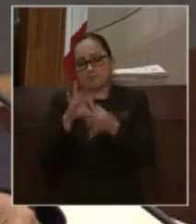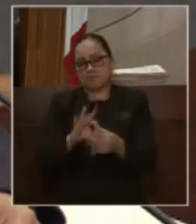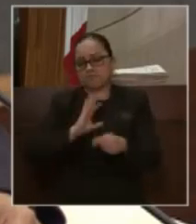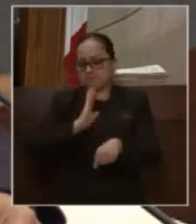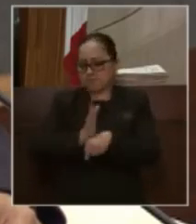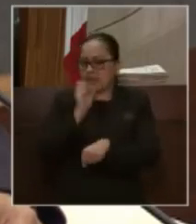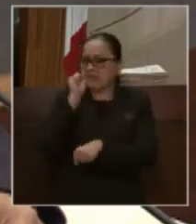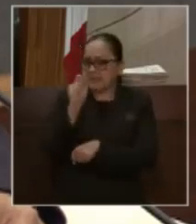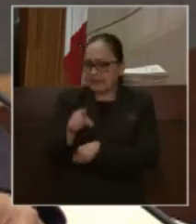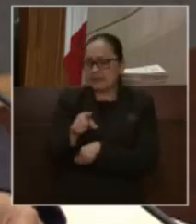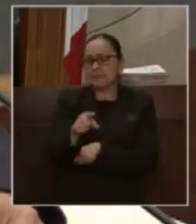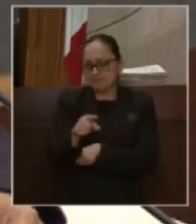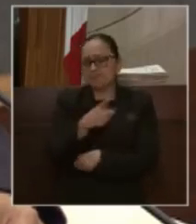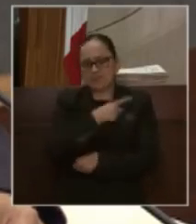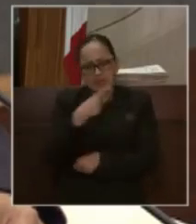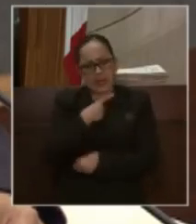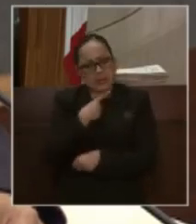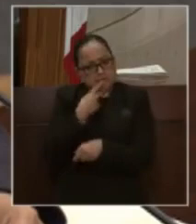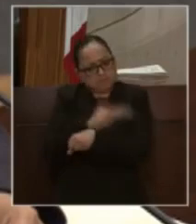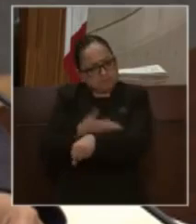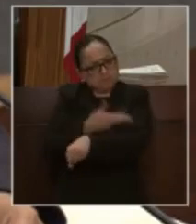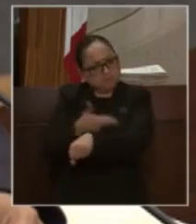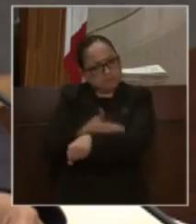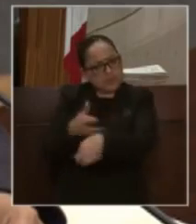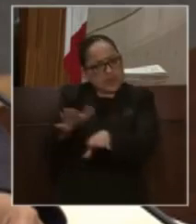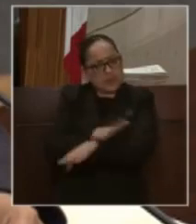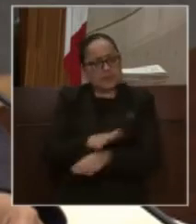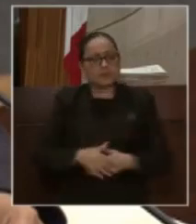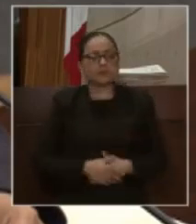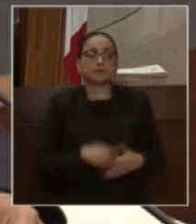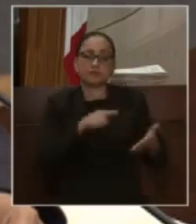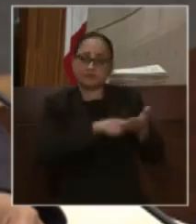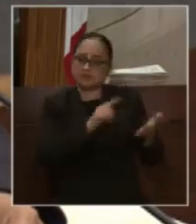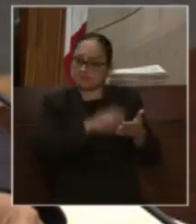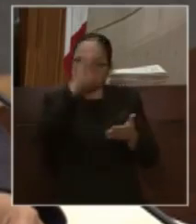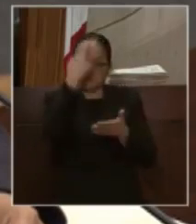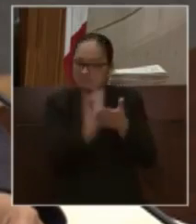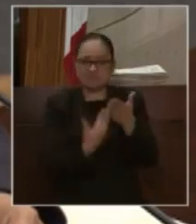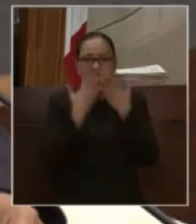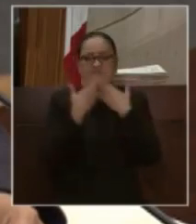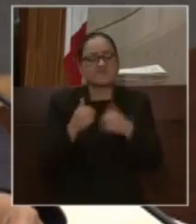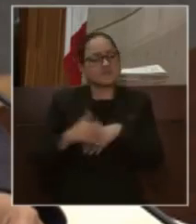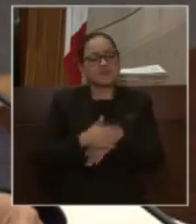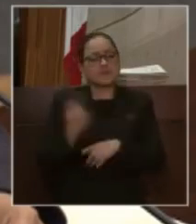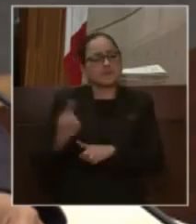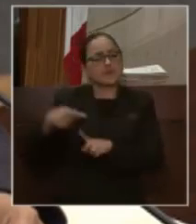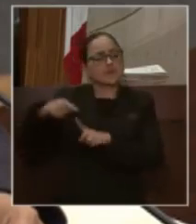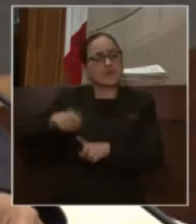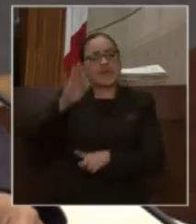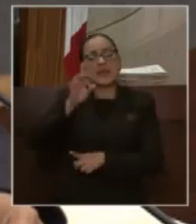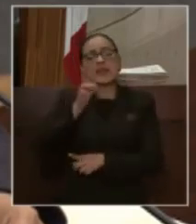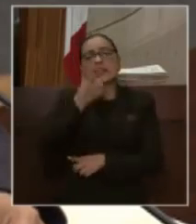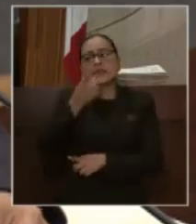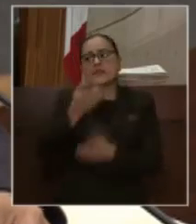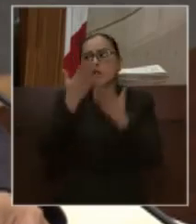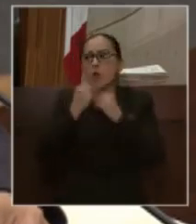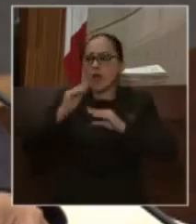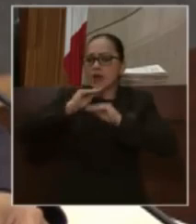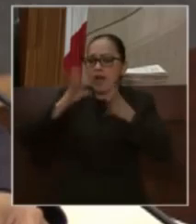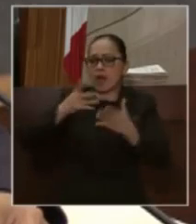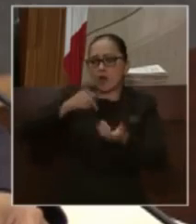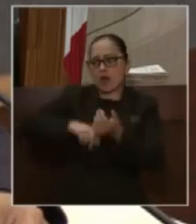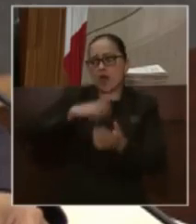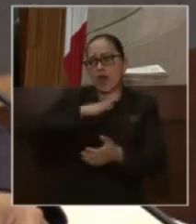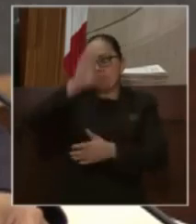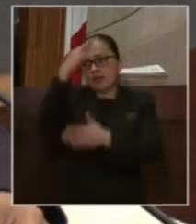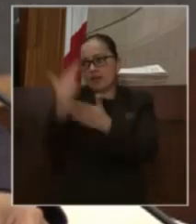acción afirmativa que estimó necesaria. Se propone declarar infundados los agravios de los recurrentes relacionados con la supuesta falta de certeza y violación